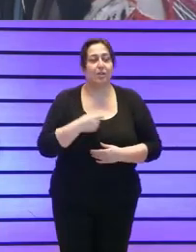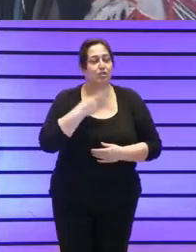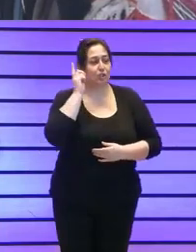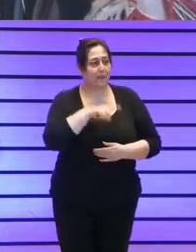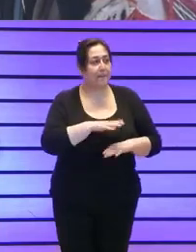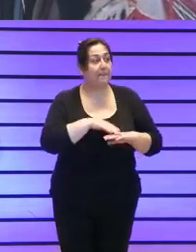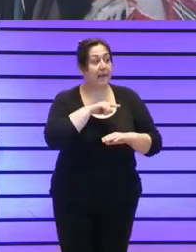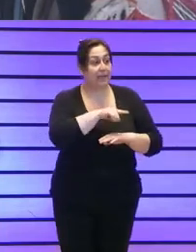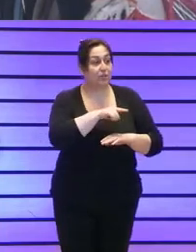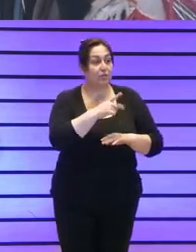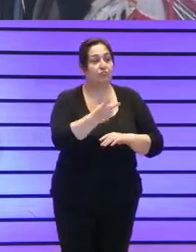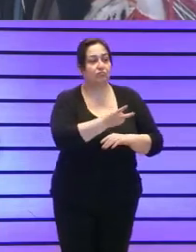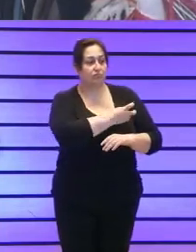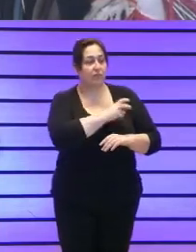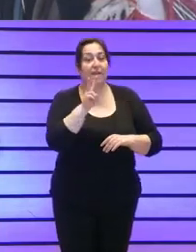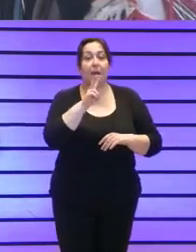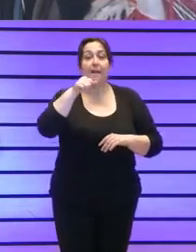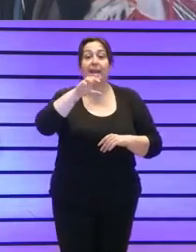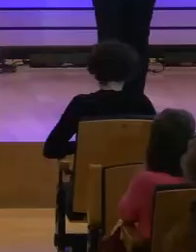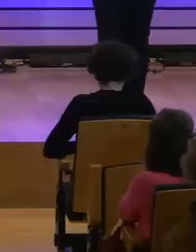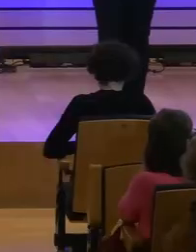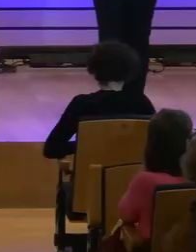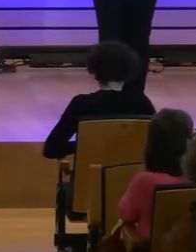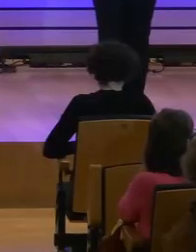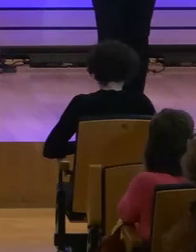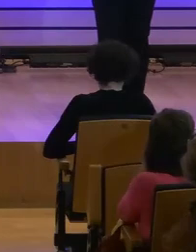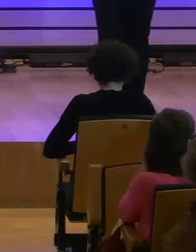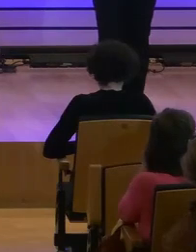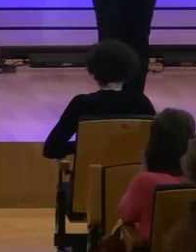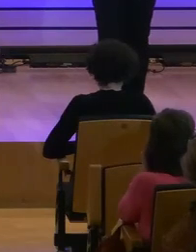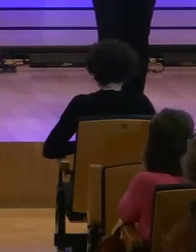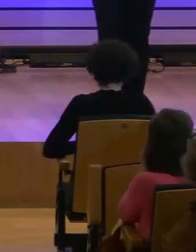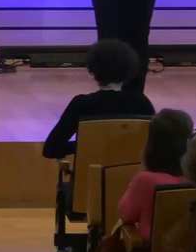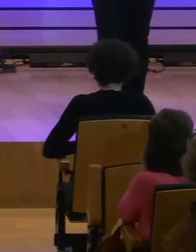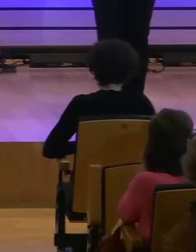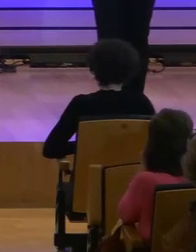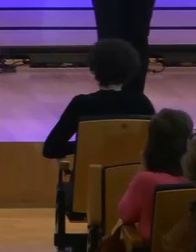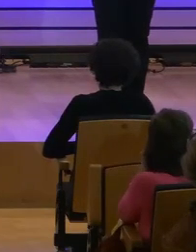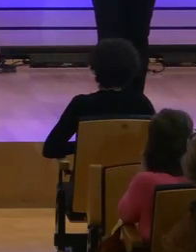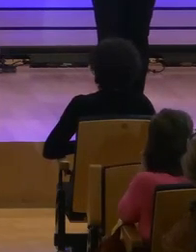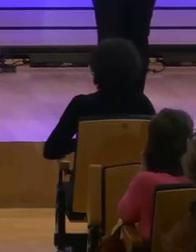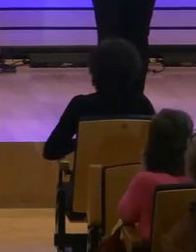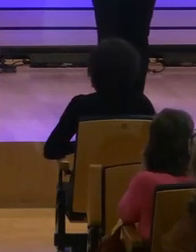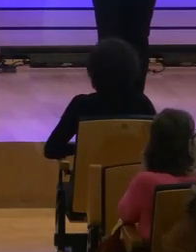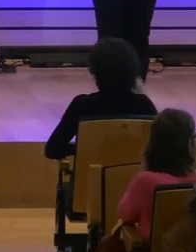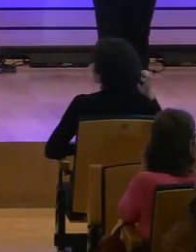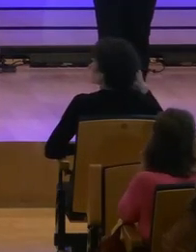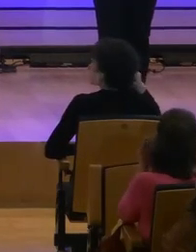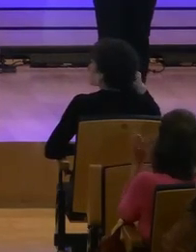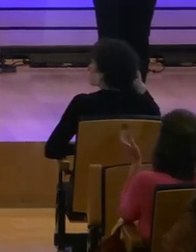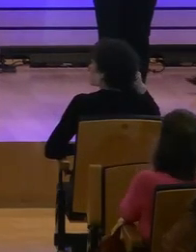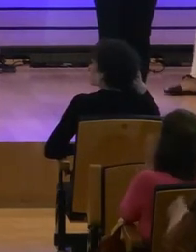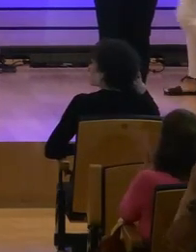tenemos en el escenario a Vanessa García, que nos va a presentar esta primera práctica excelente. Adelante, Vanessa.